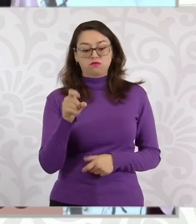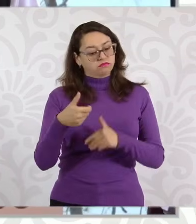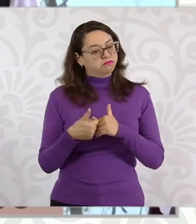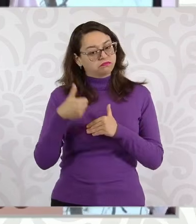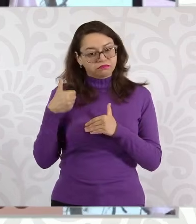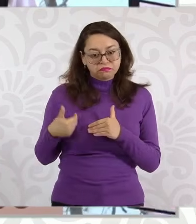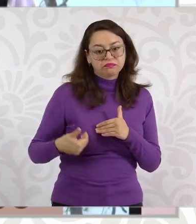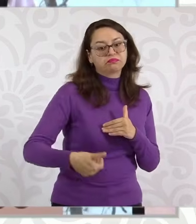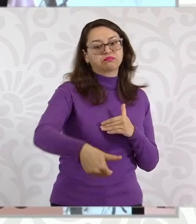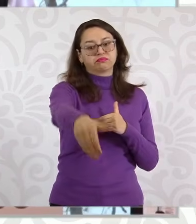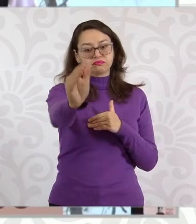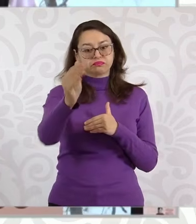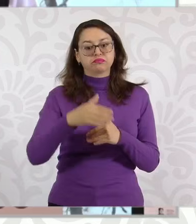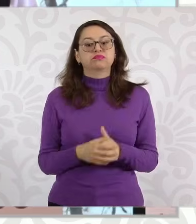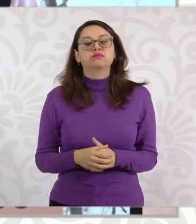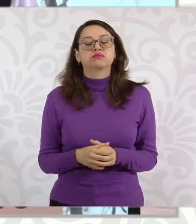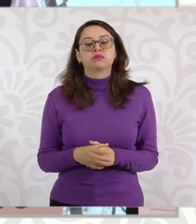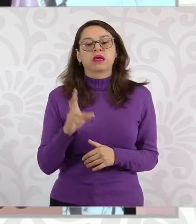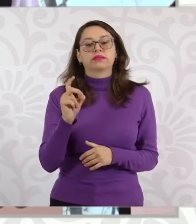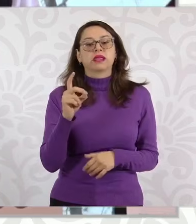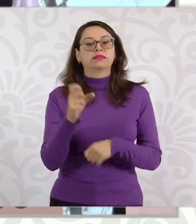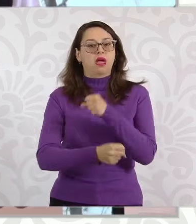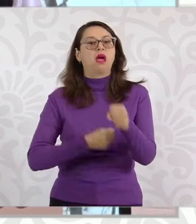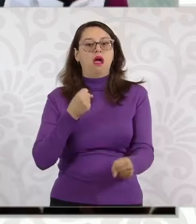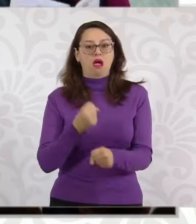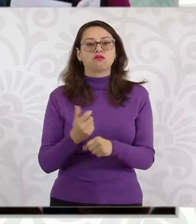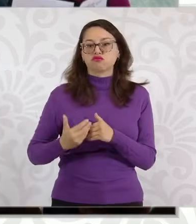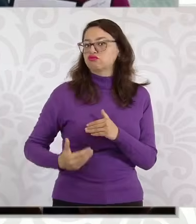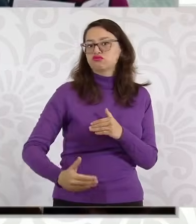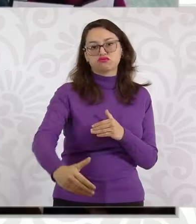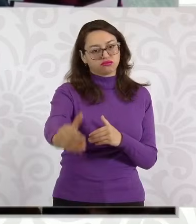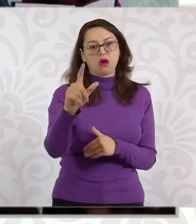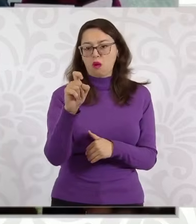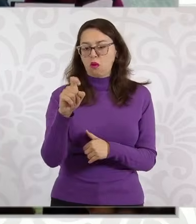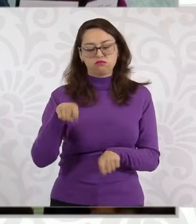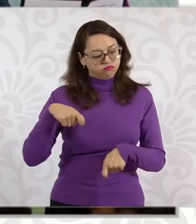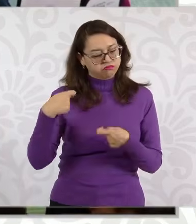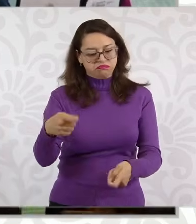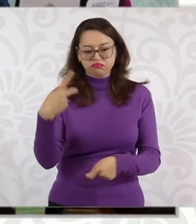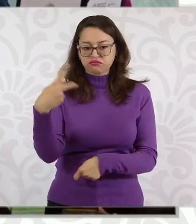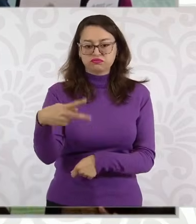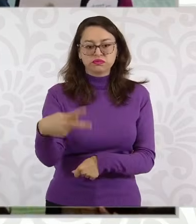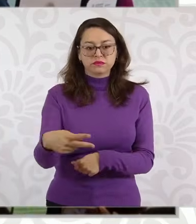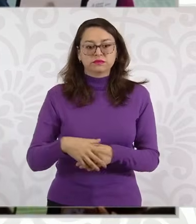abastecimiento presente y de los próximos 30 años de este vital líquido.